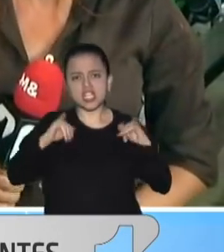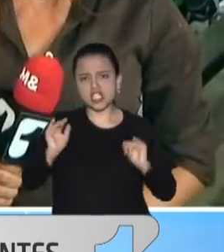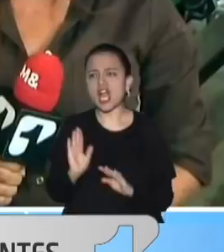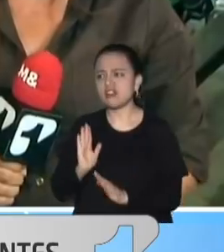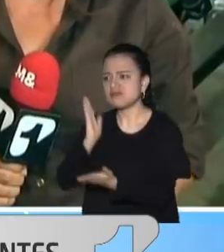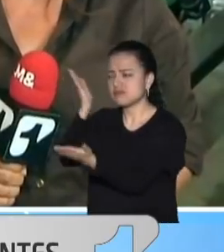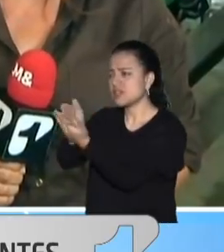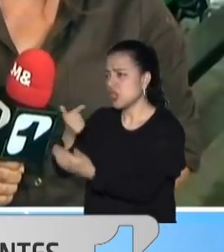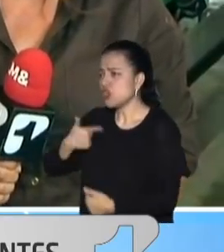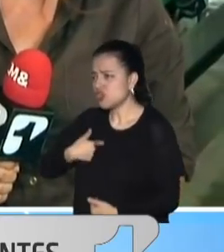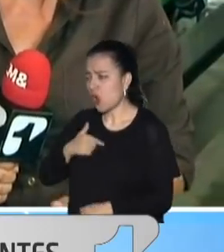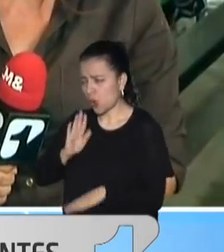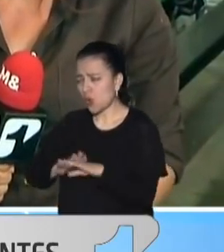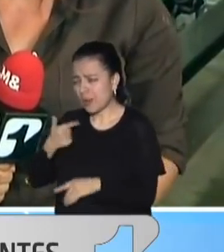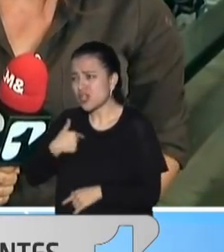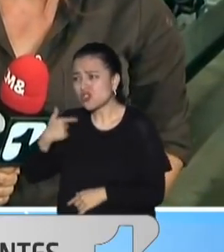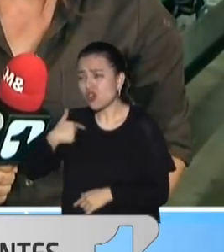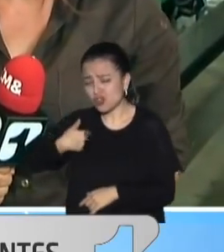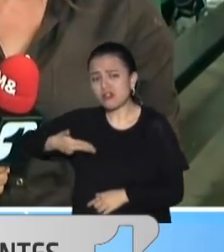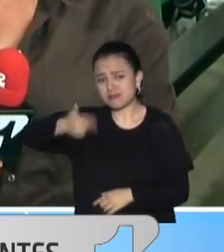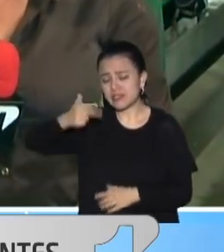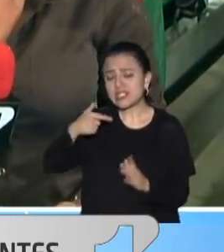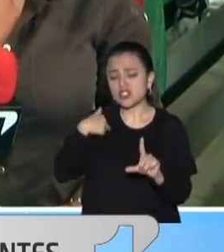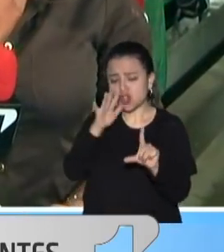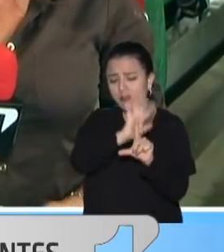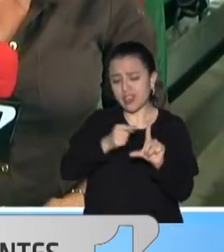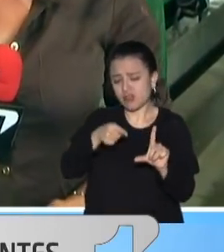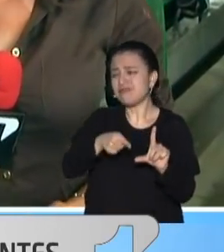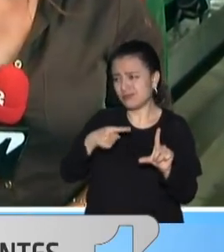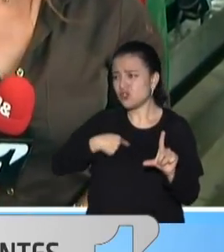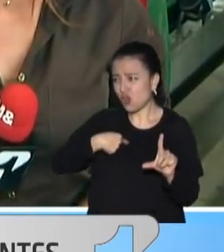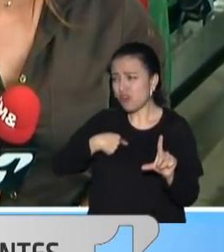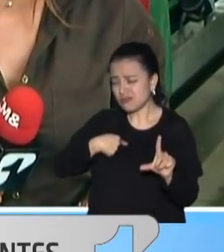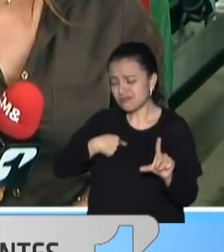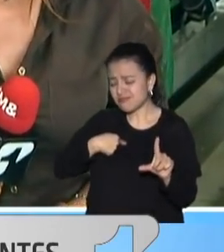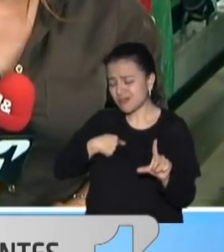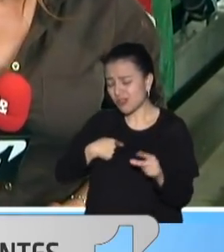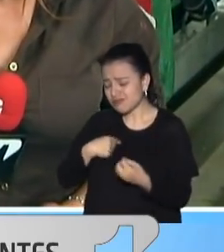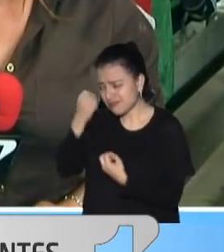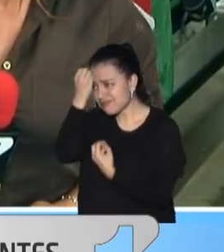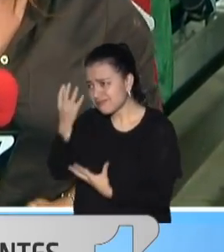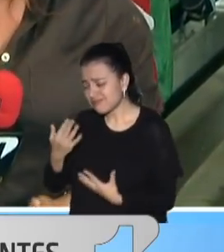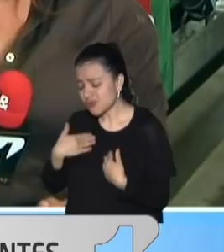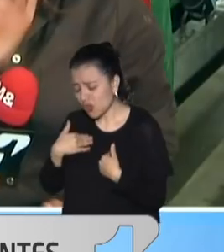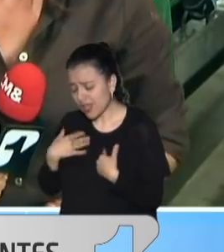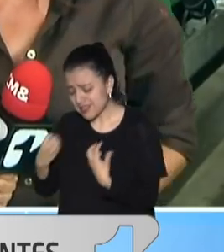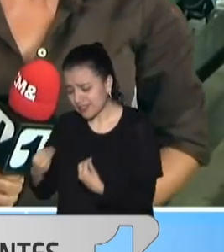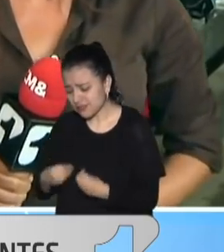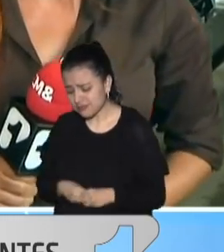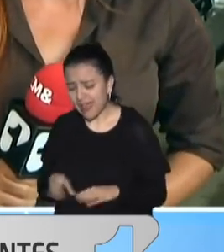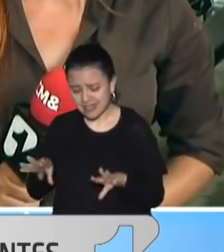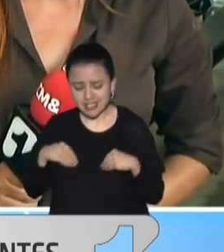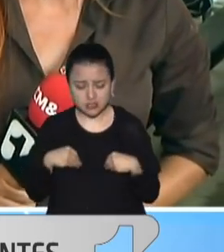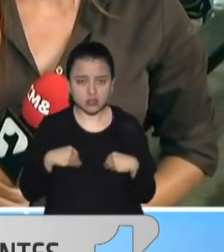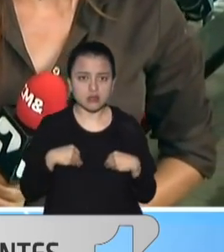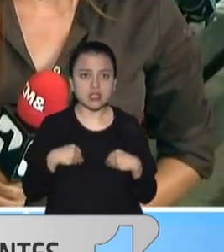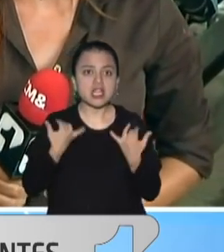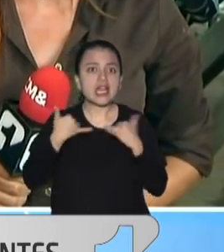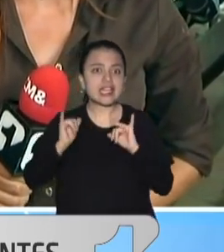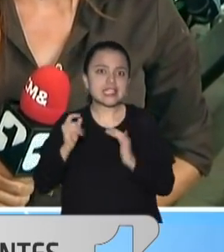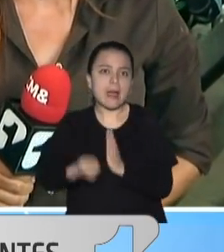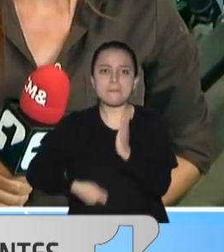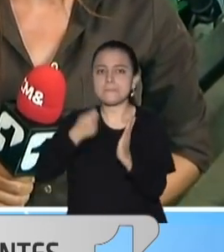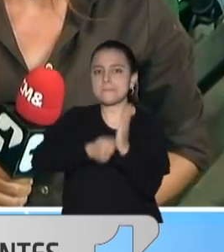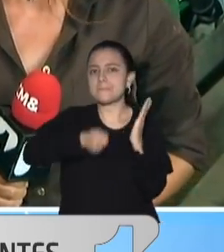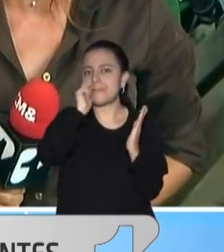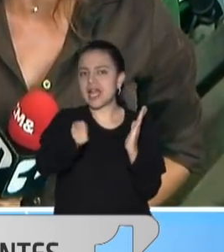de 240 mil pesos, pero estas imágenes quedaron e impactaron, por supuesto, a los ciudadanos que temerosos que asisten a estas